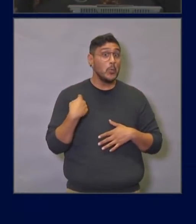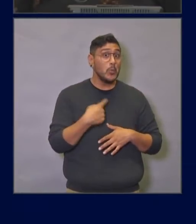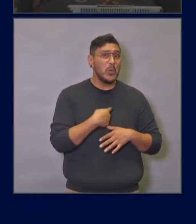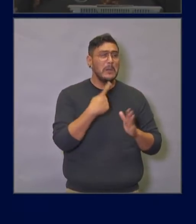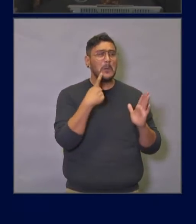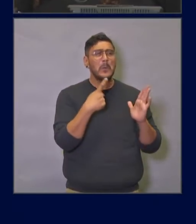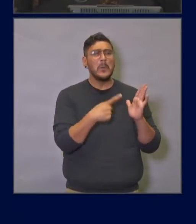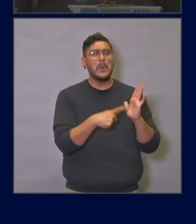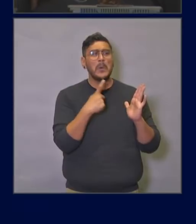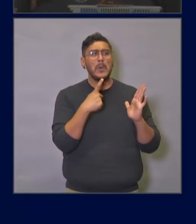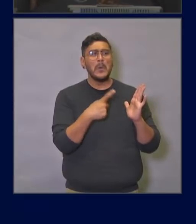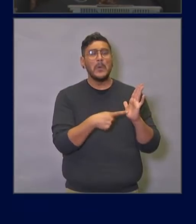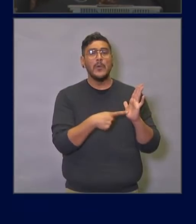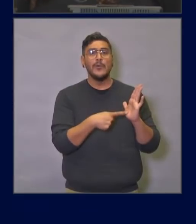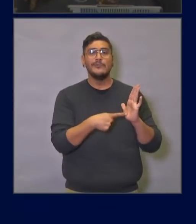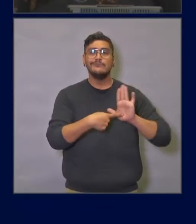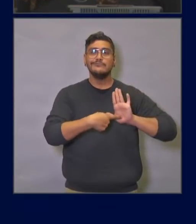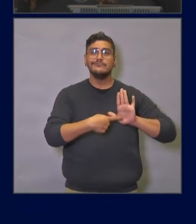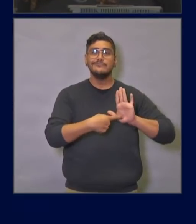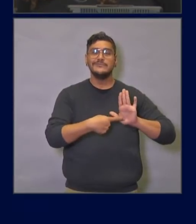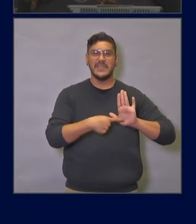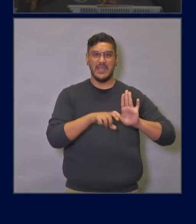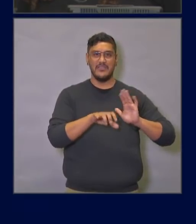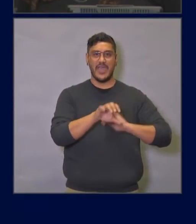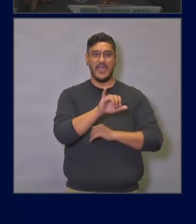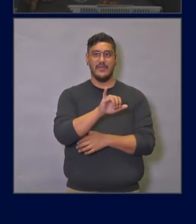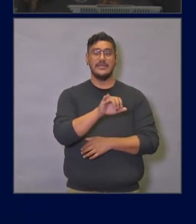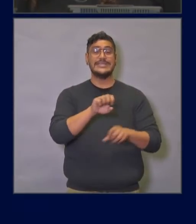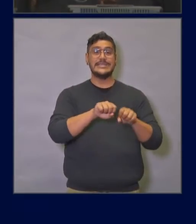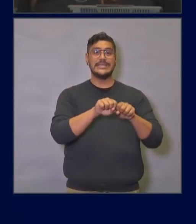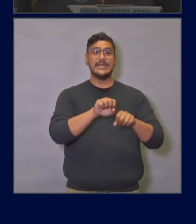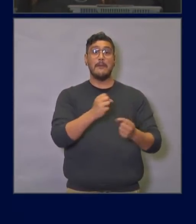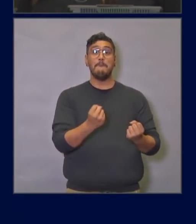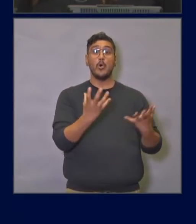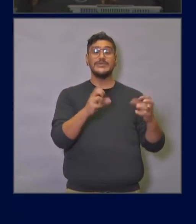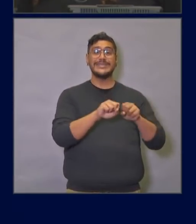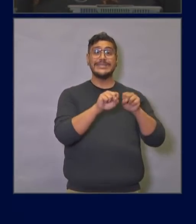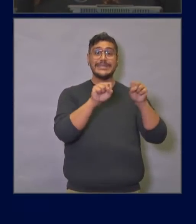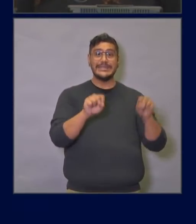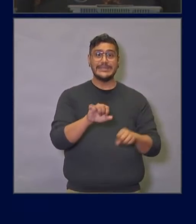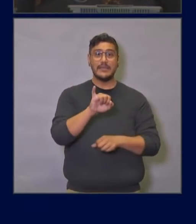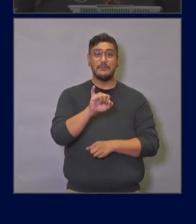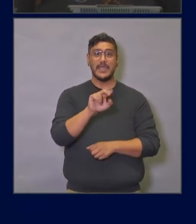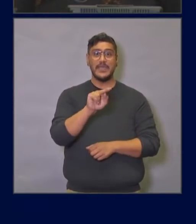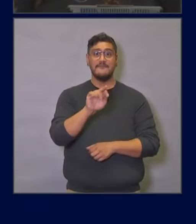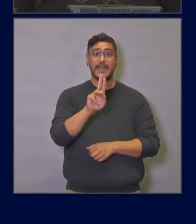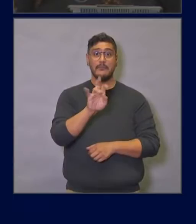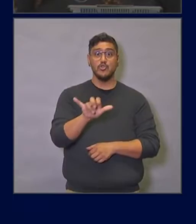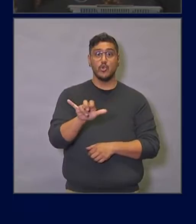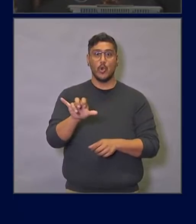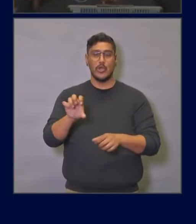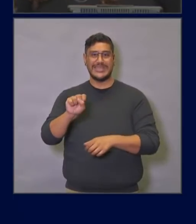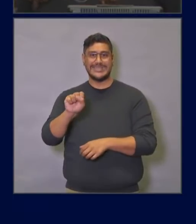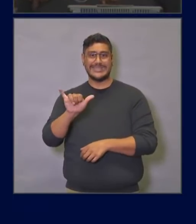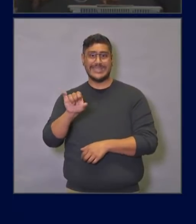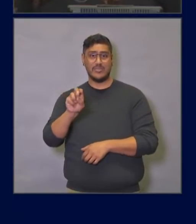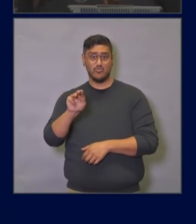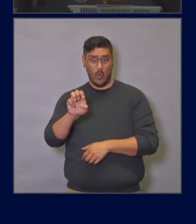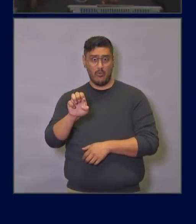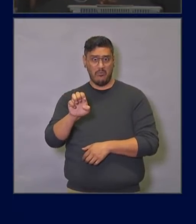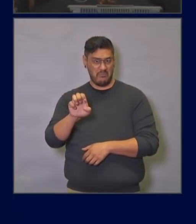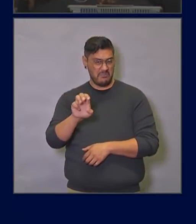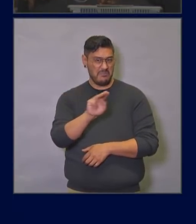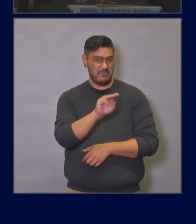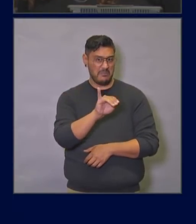de cerca es el síndrome inflamatorio multisistémico en niños. El síndrome es una condición en